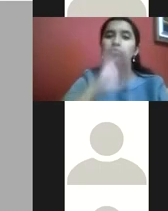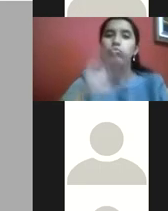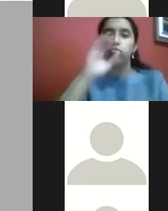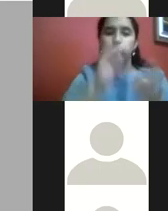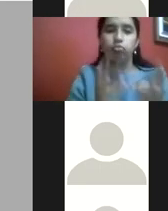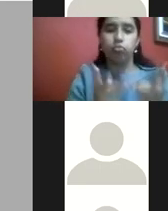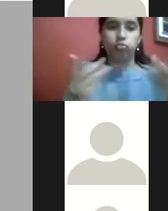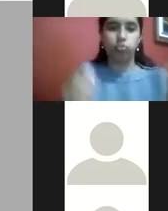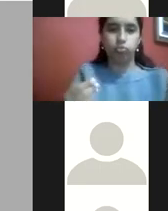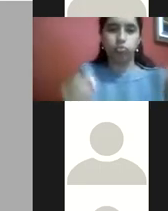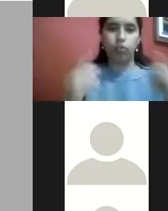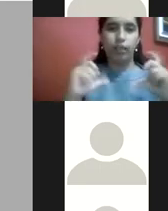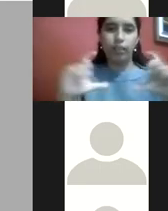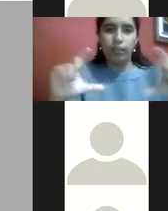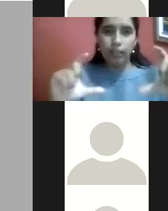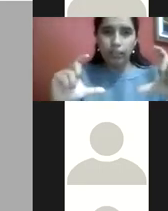ecuación.